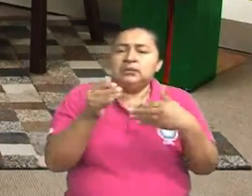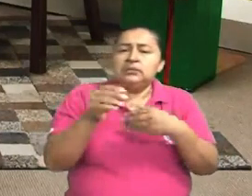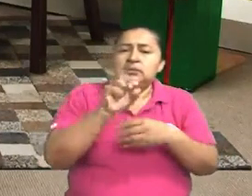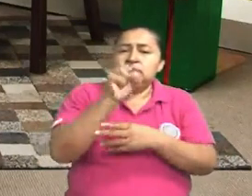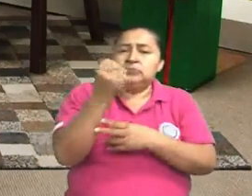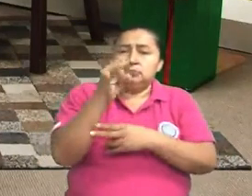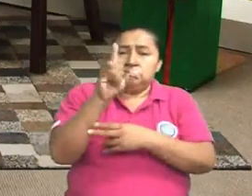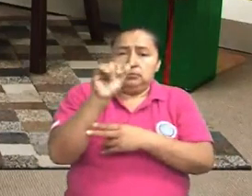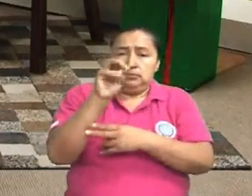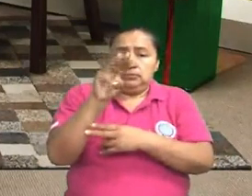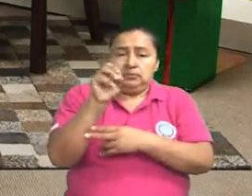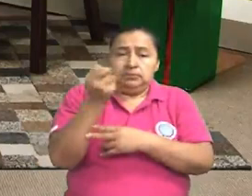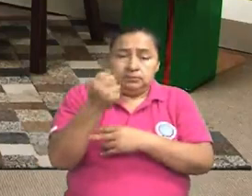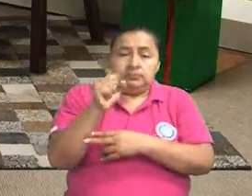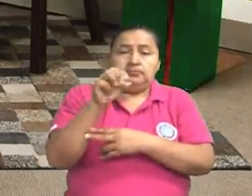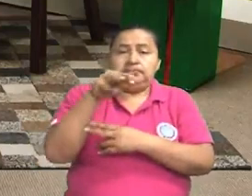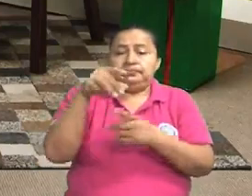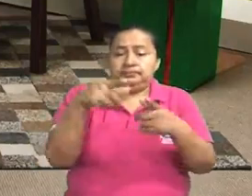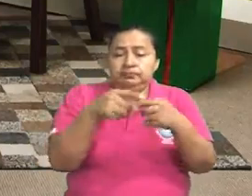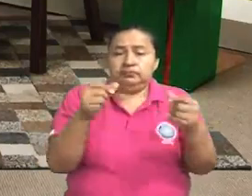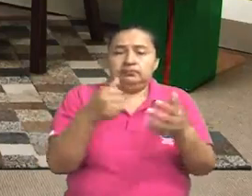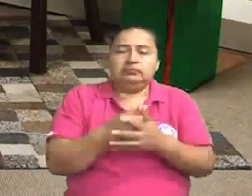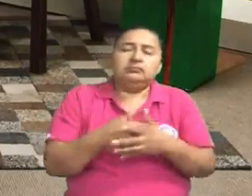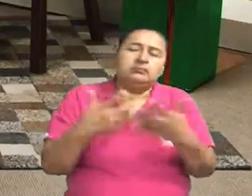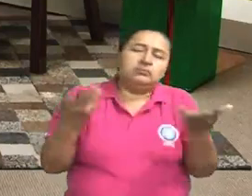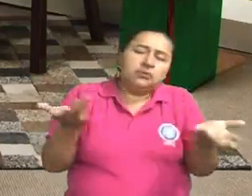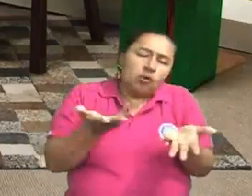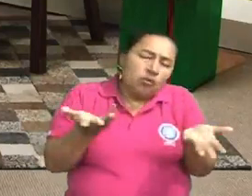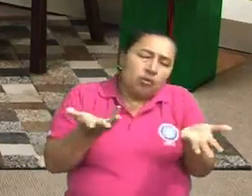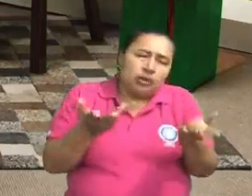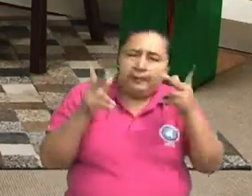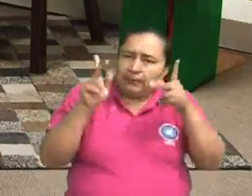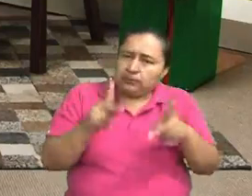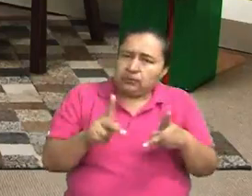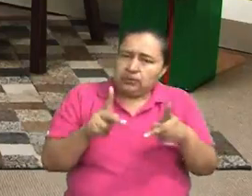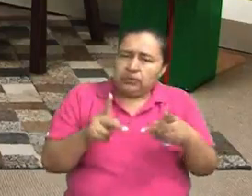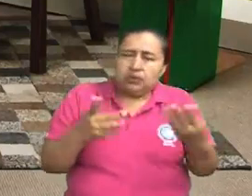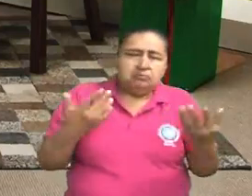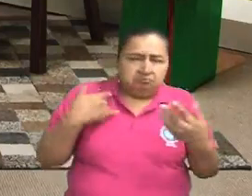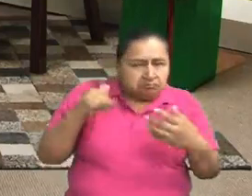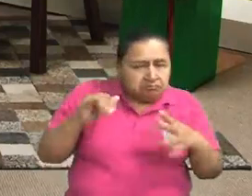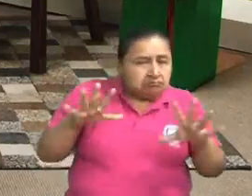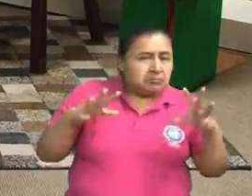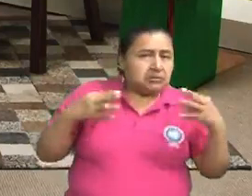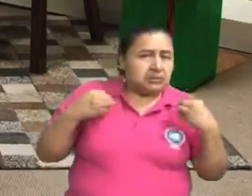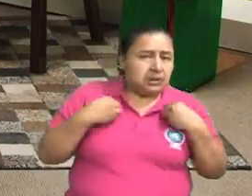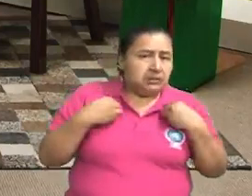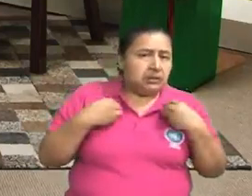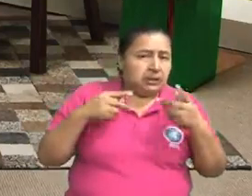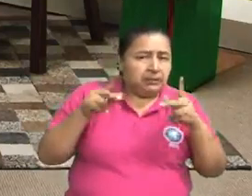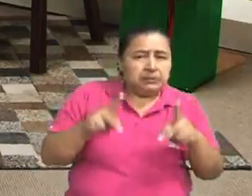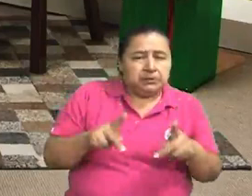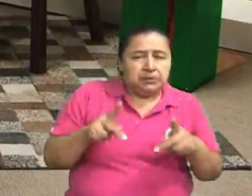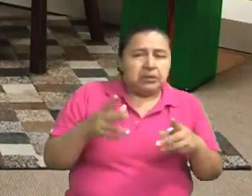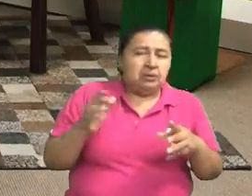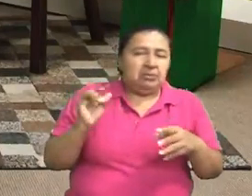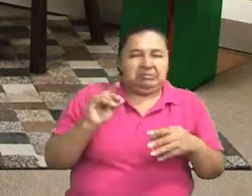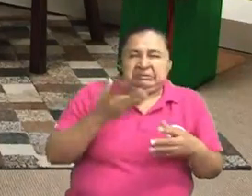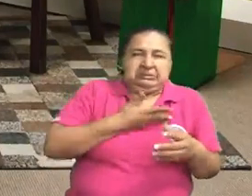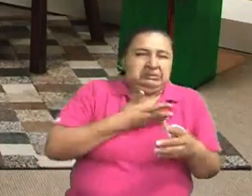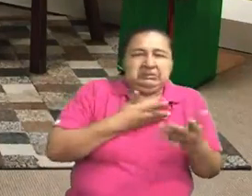está, doctora, esa acogida de la acupuntura por parte de la población